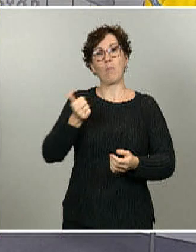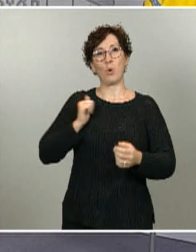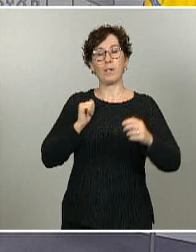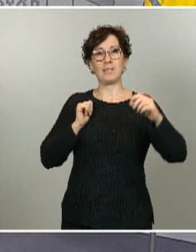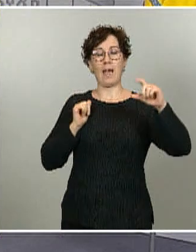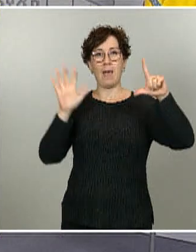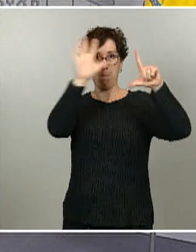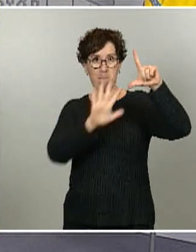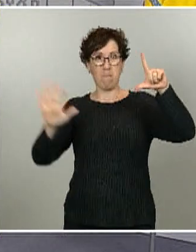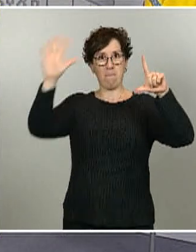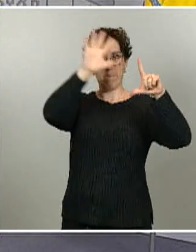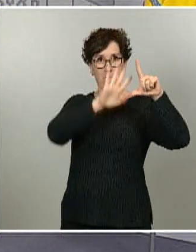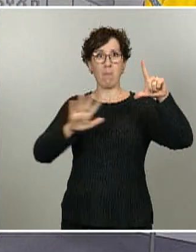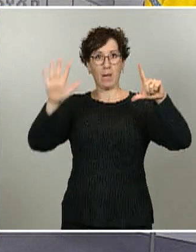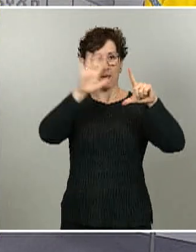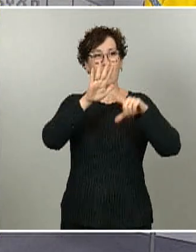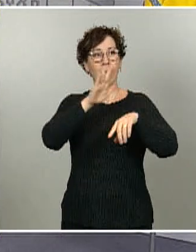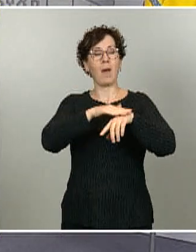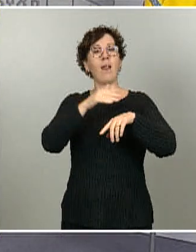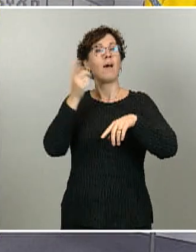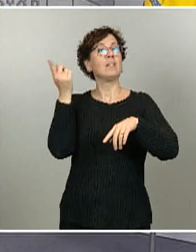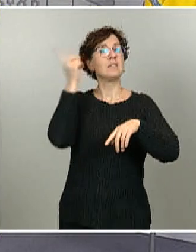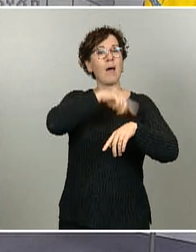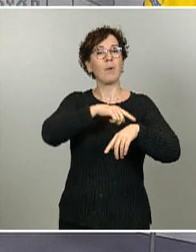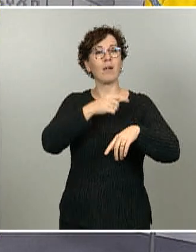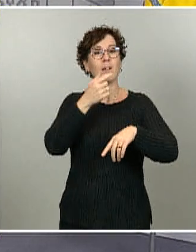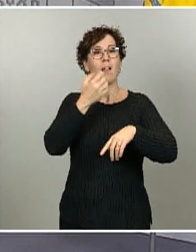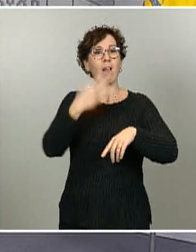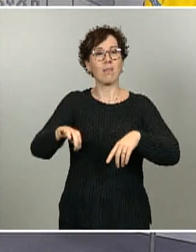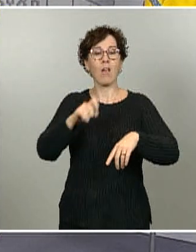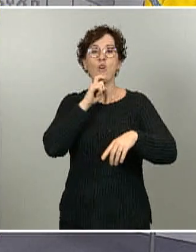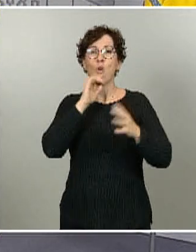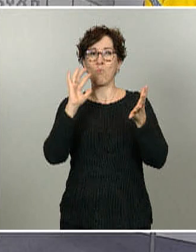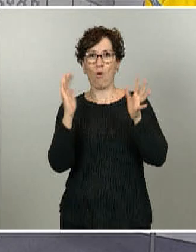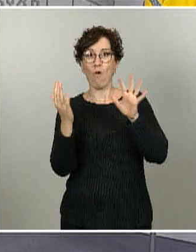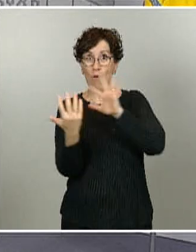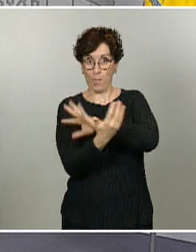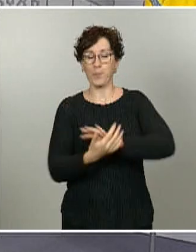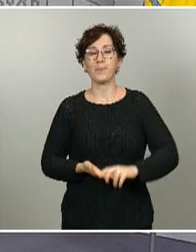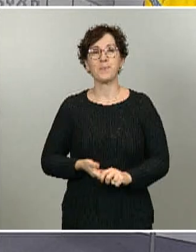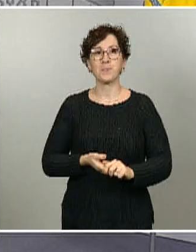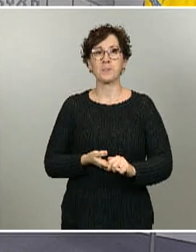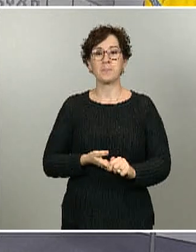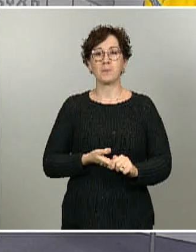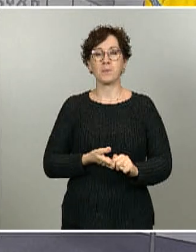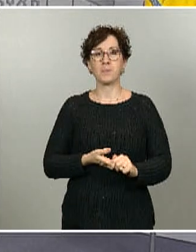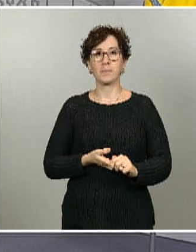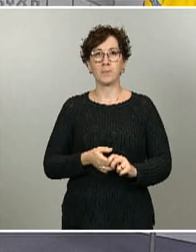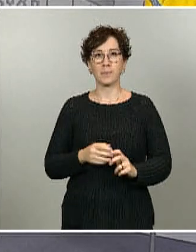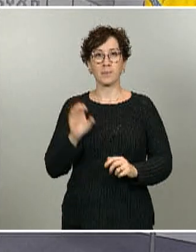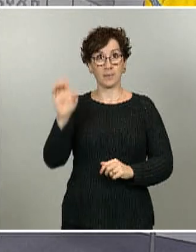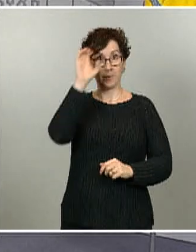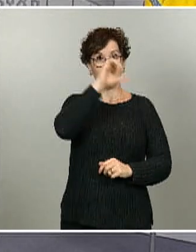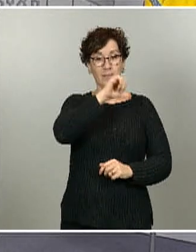ver cómo ha ido modificándose el territorio. La Comunidad Autónoma de